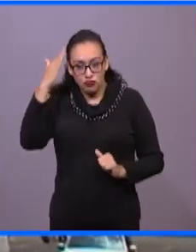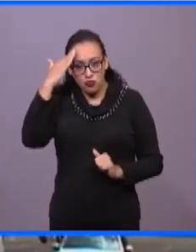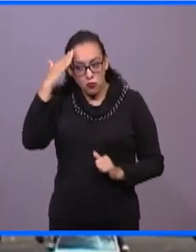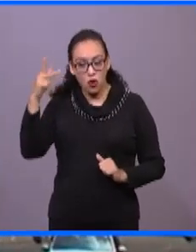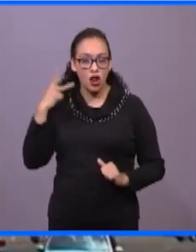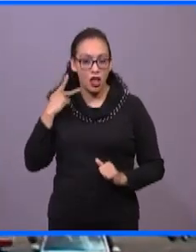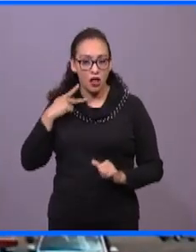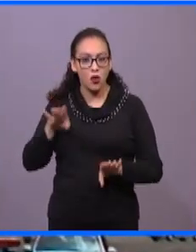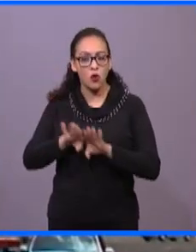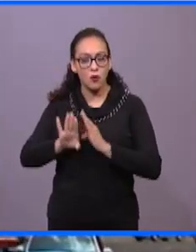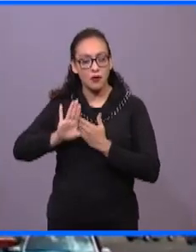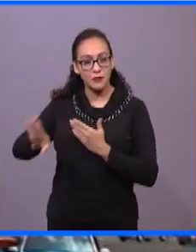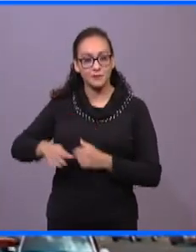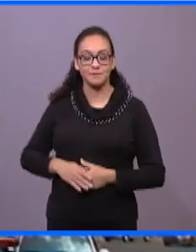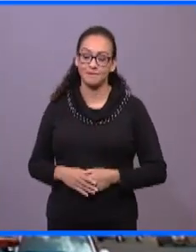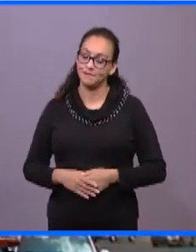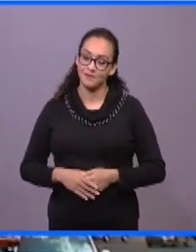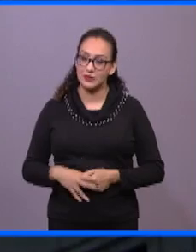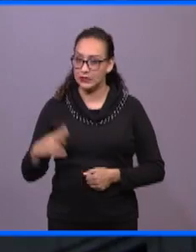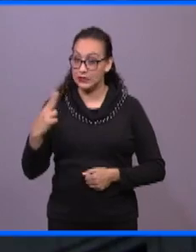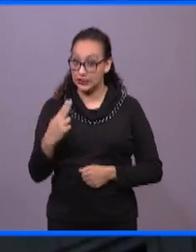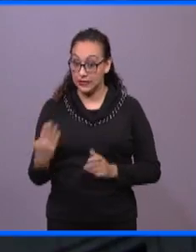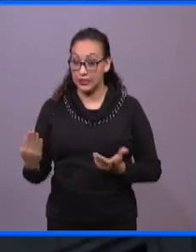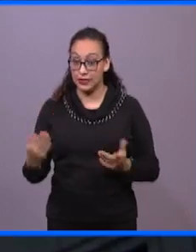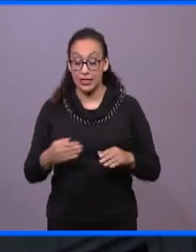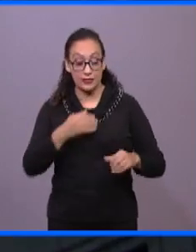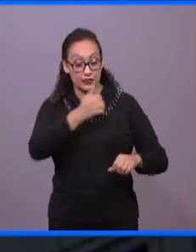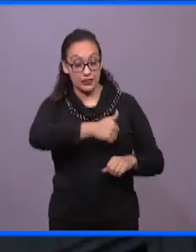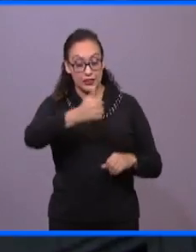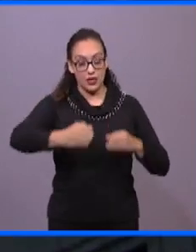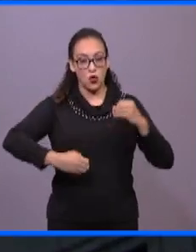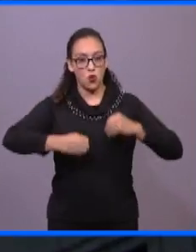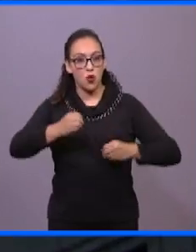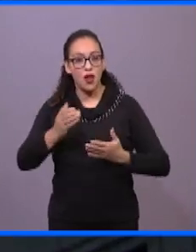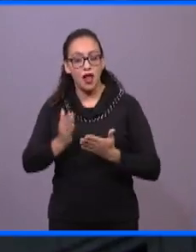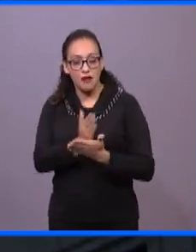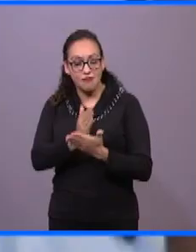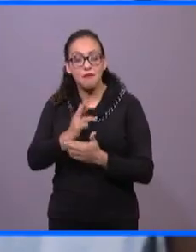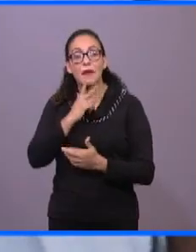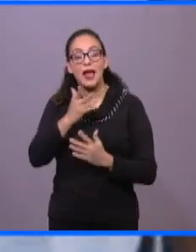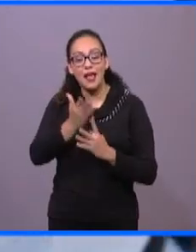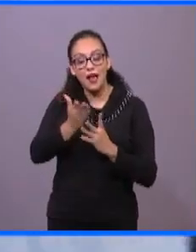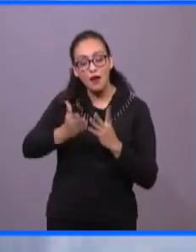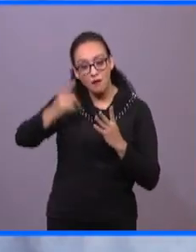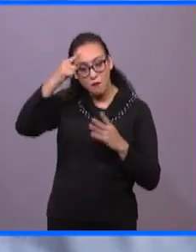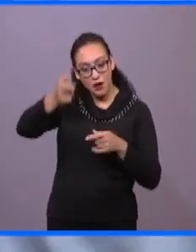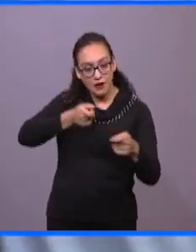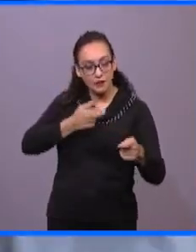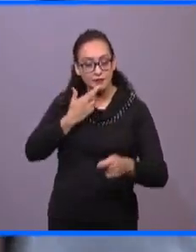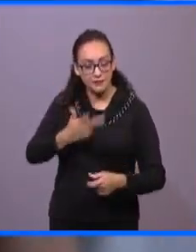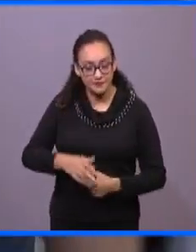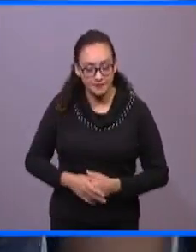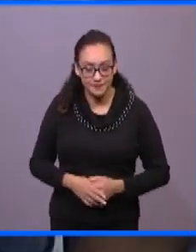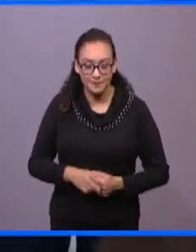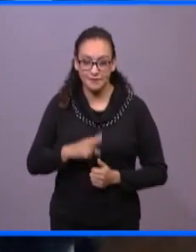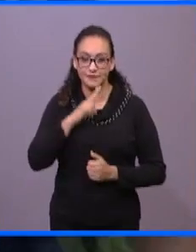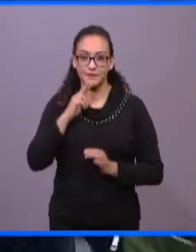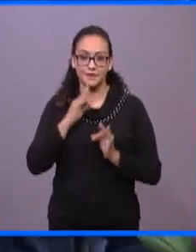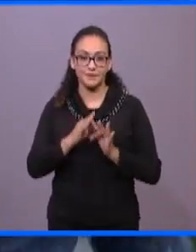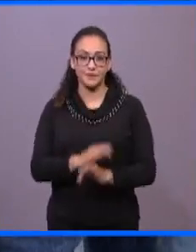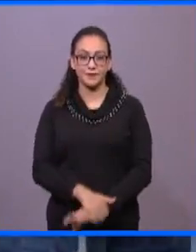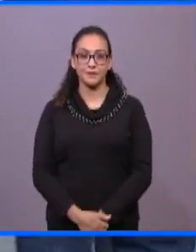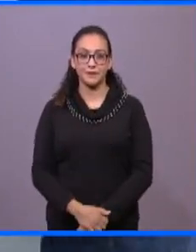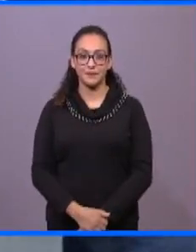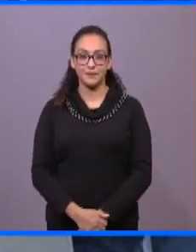políticos, señaló necesaria la reconstrucción de las categorías jurídicas. Para el canal del Poder Judicial de la Federación,